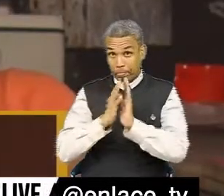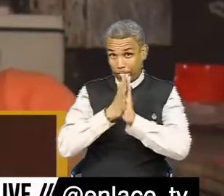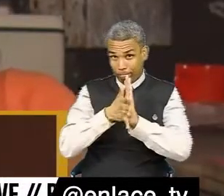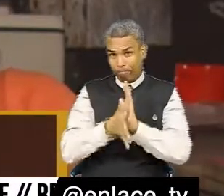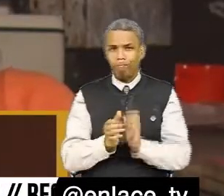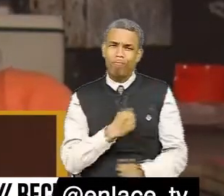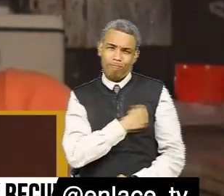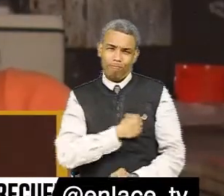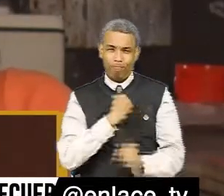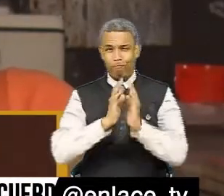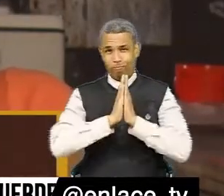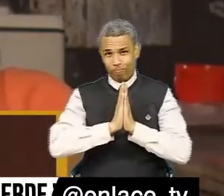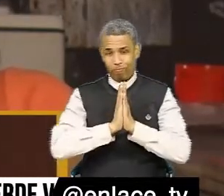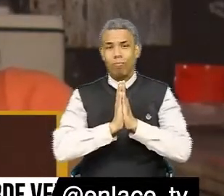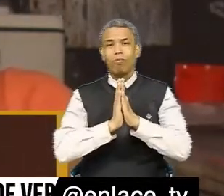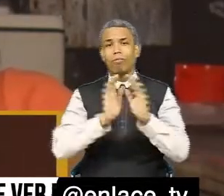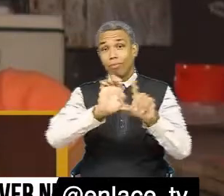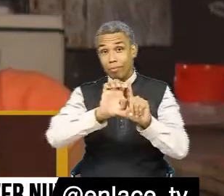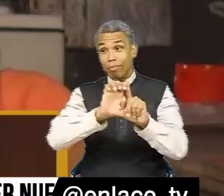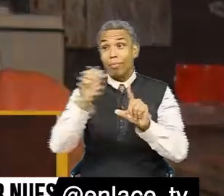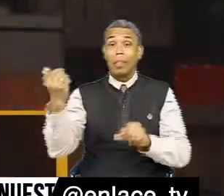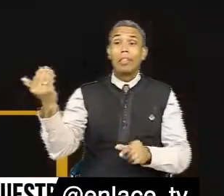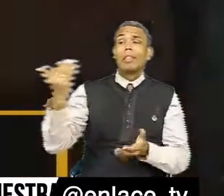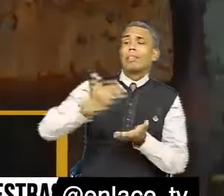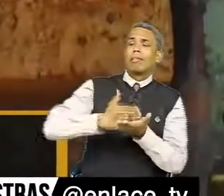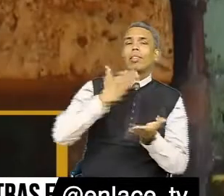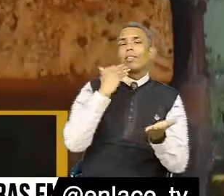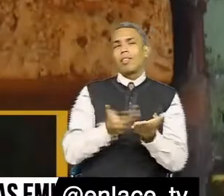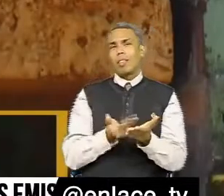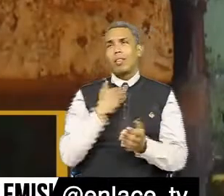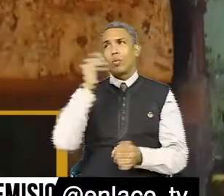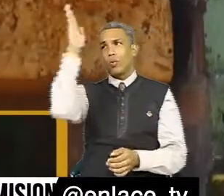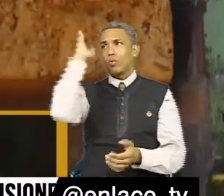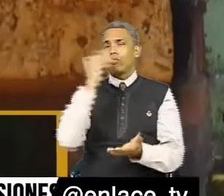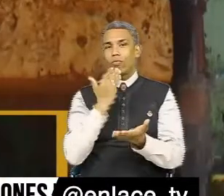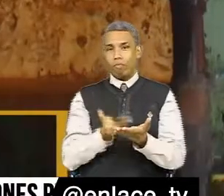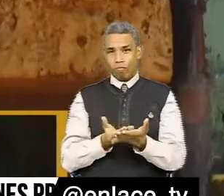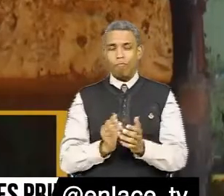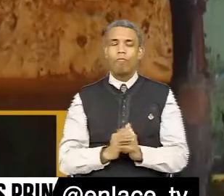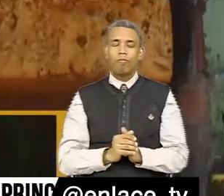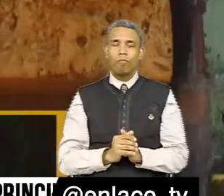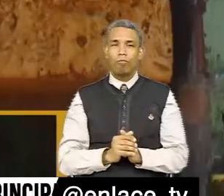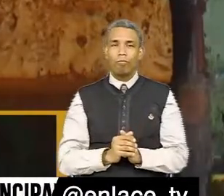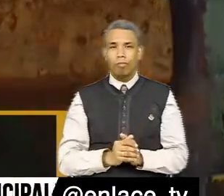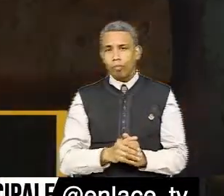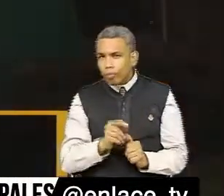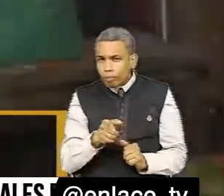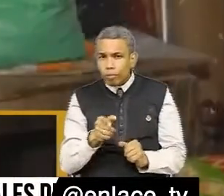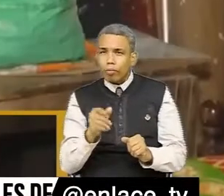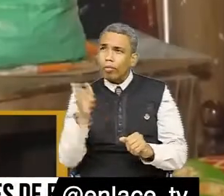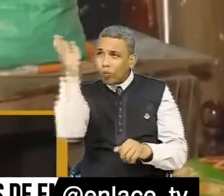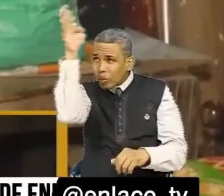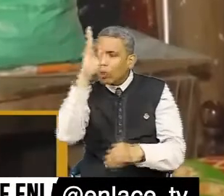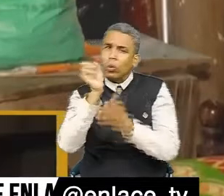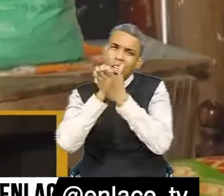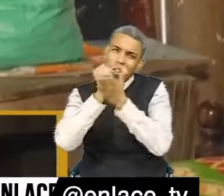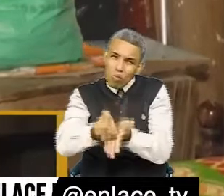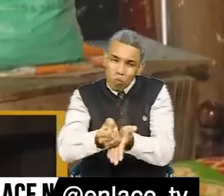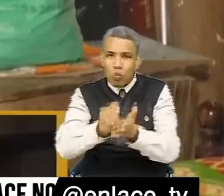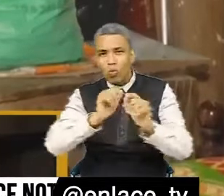cuidado gracias a los que vinieron y le agradecemos mucho también que llegaron acá a ustedes que dios lo bendiga grandemente